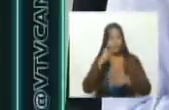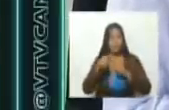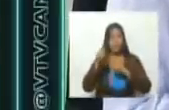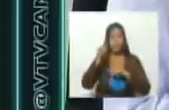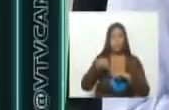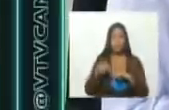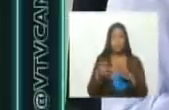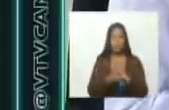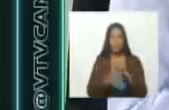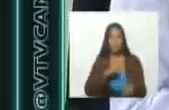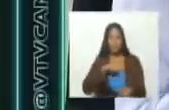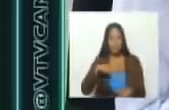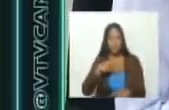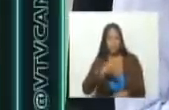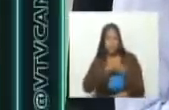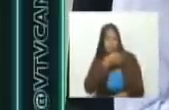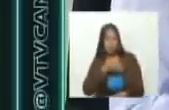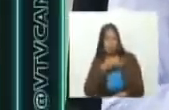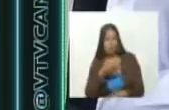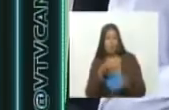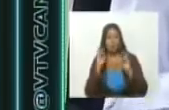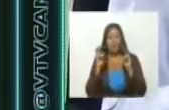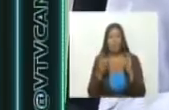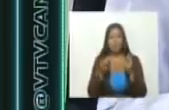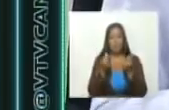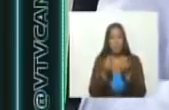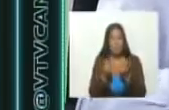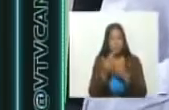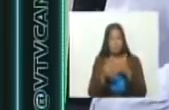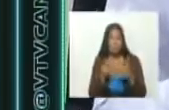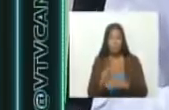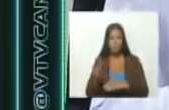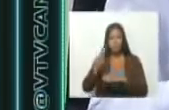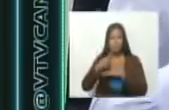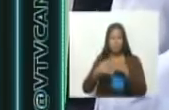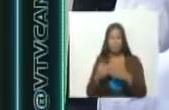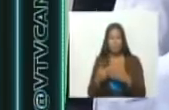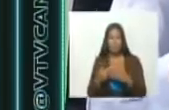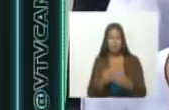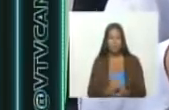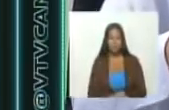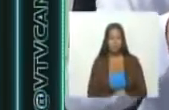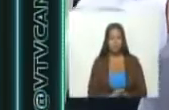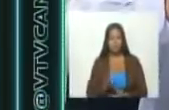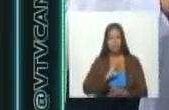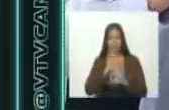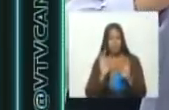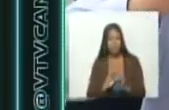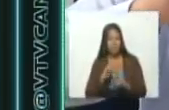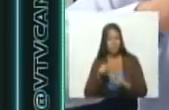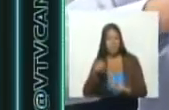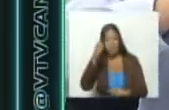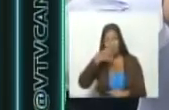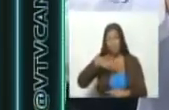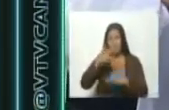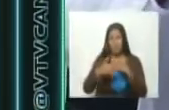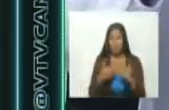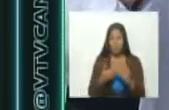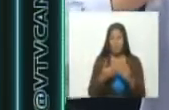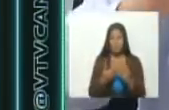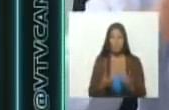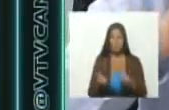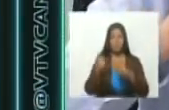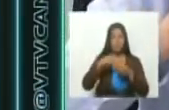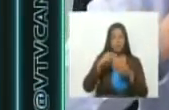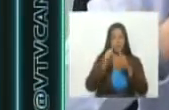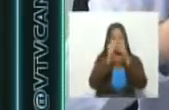con lo social, el tema de los precios, alguien está abusando, es especulación, 1x10, toda la población involucrada